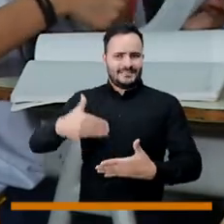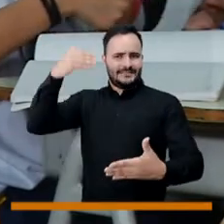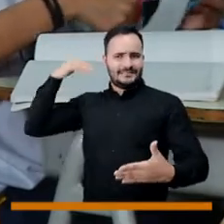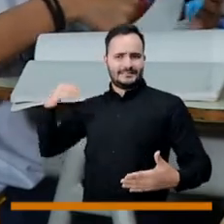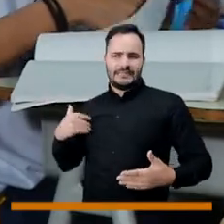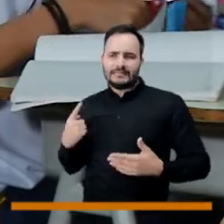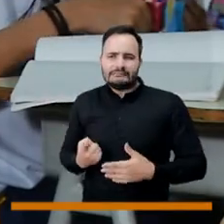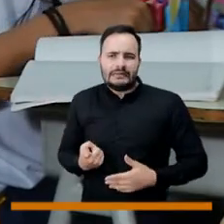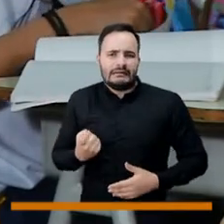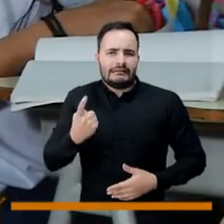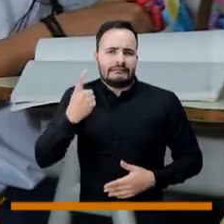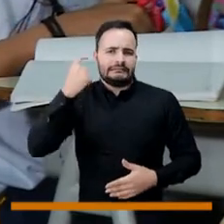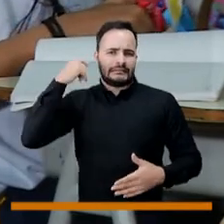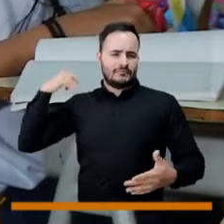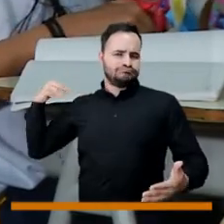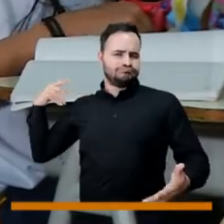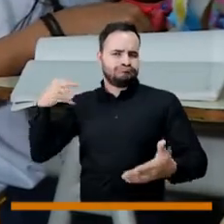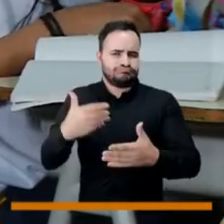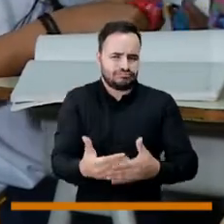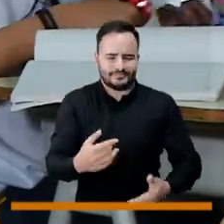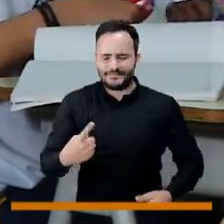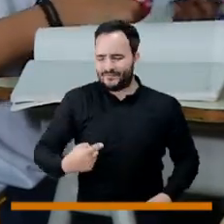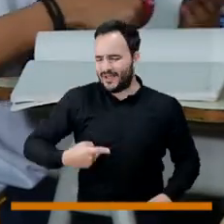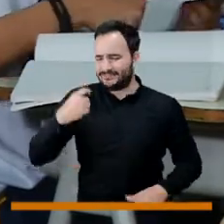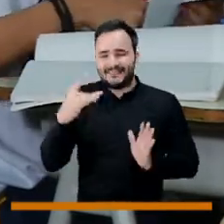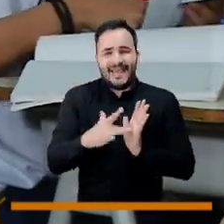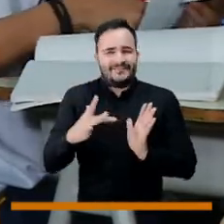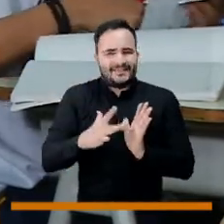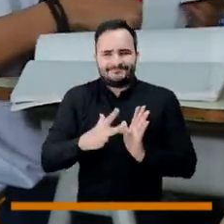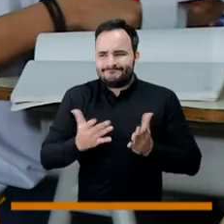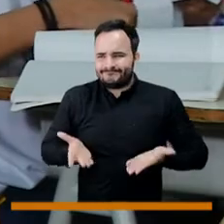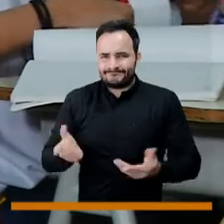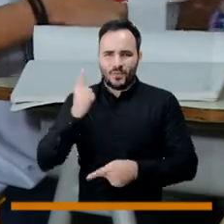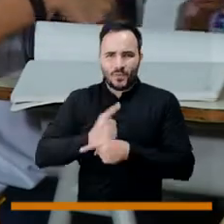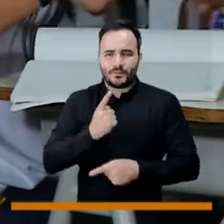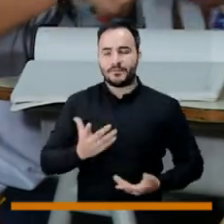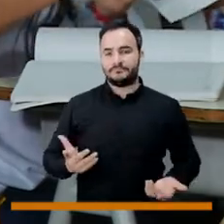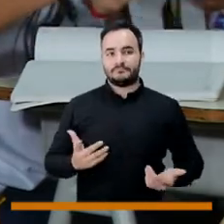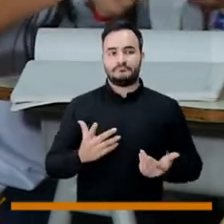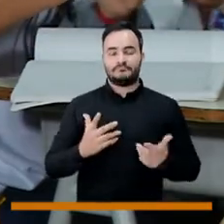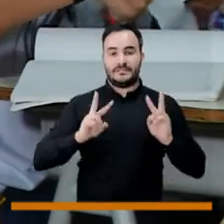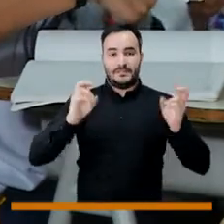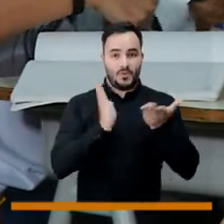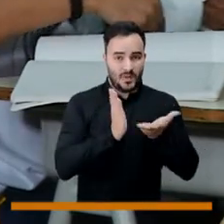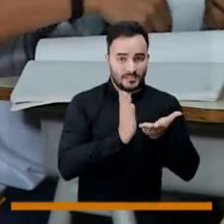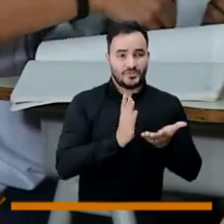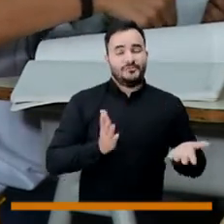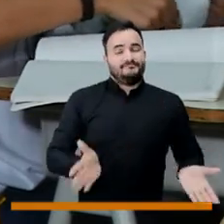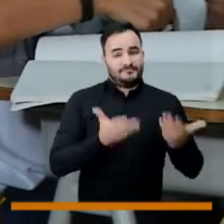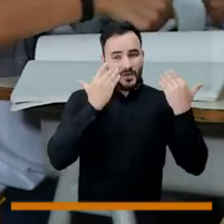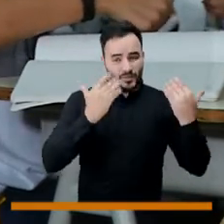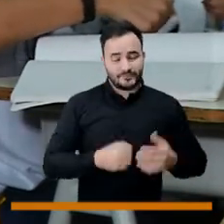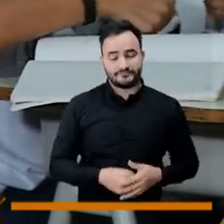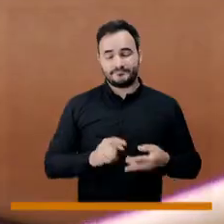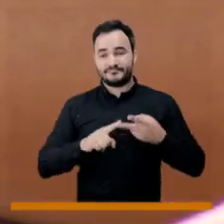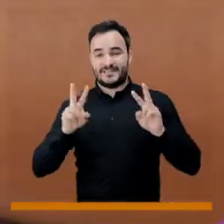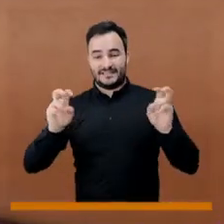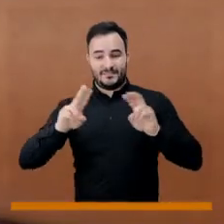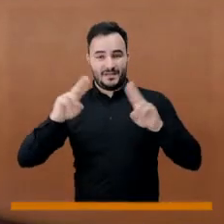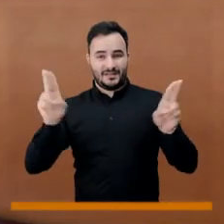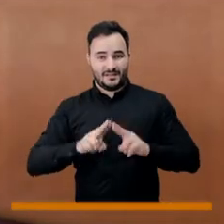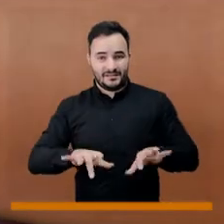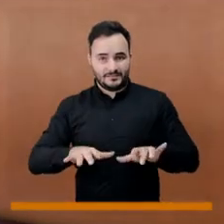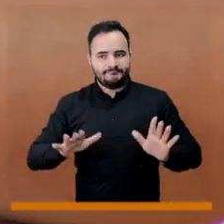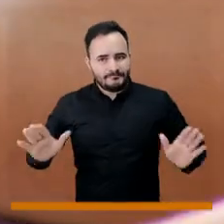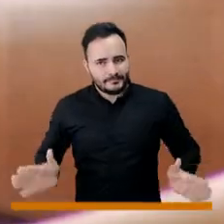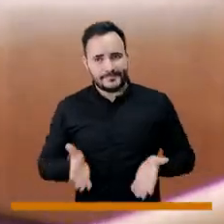materia de infraestructura educativa deuda histórica en todo el tema de conectividad no todas las instituciones educativas